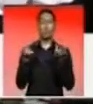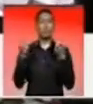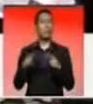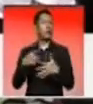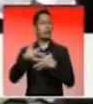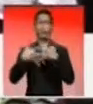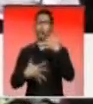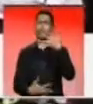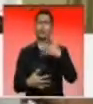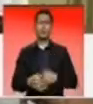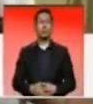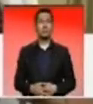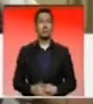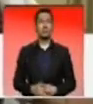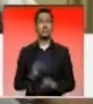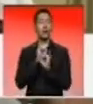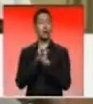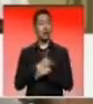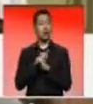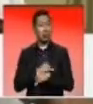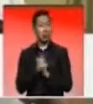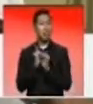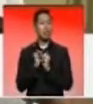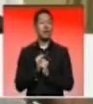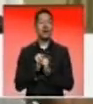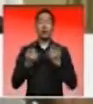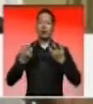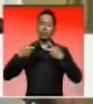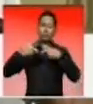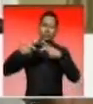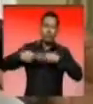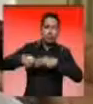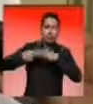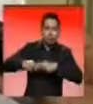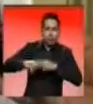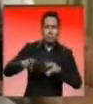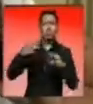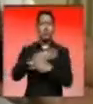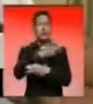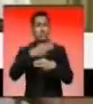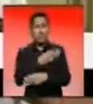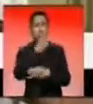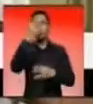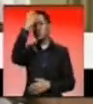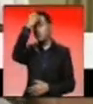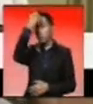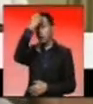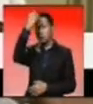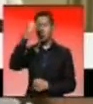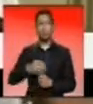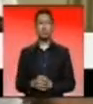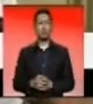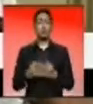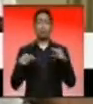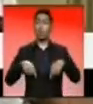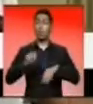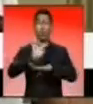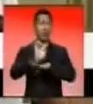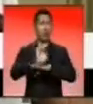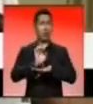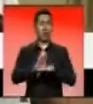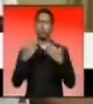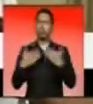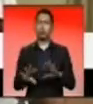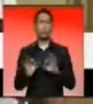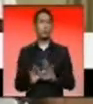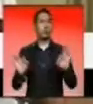muy interesante. Ingenierías, mecatrónica, matemáticas, educación, que demanda el país para dar ese salto